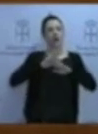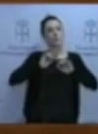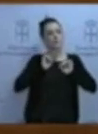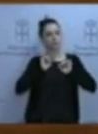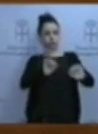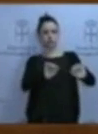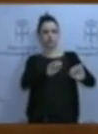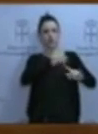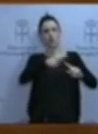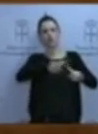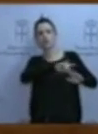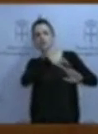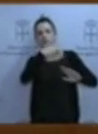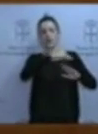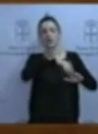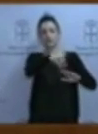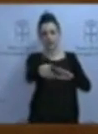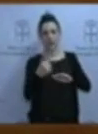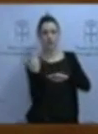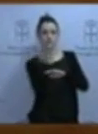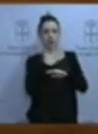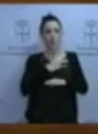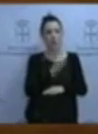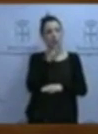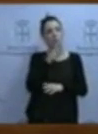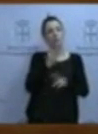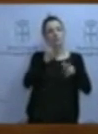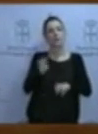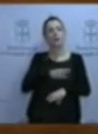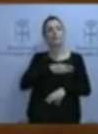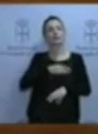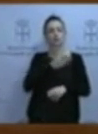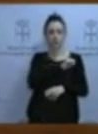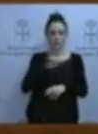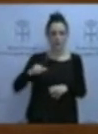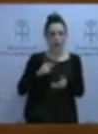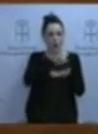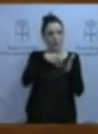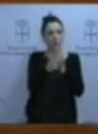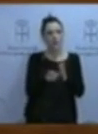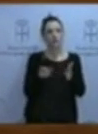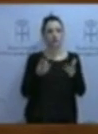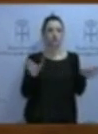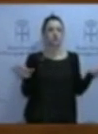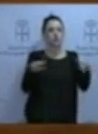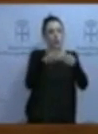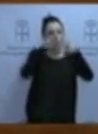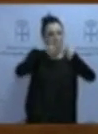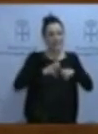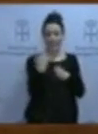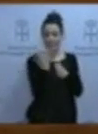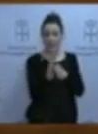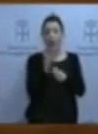condicionamientos externos que puedan suponer los patronos privados, los proyectos objeto de investigación de los grupos, garantizar